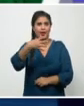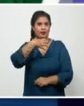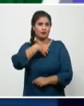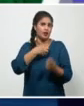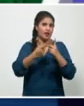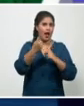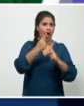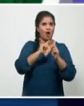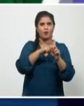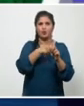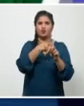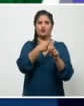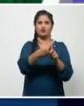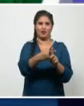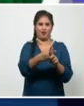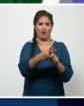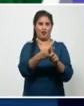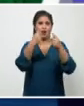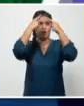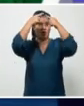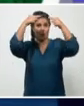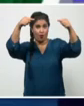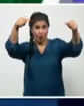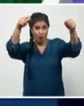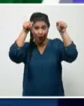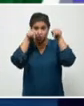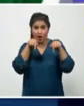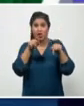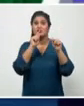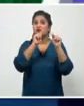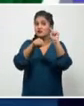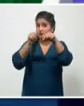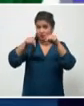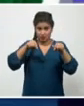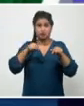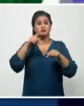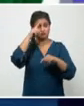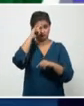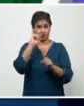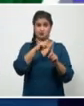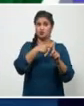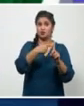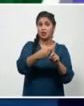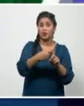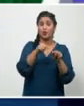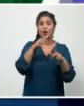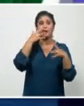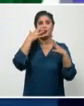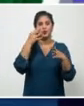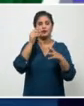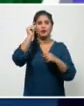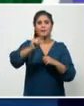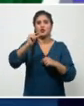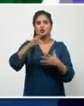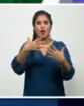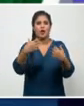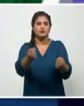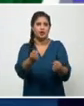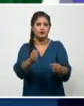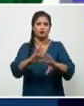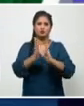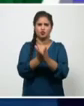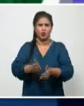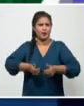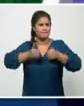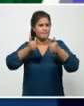Y es bueno que la población vea que hay tensión, porque a veces cuando no...